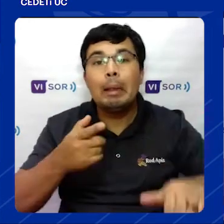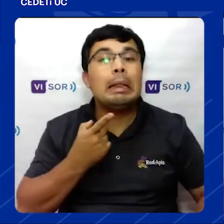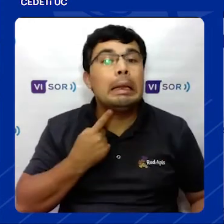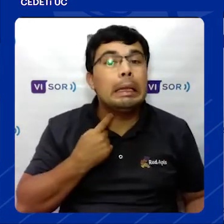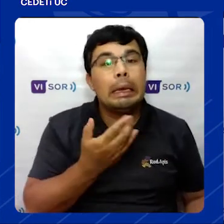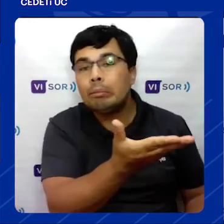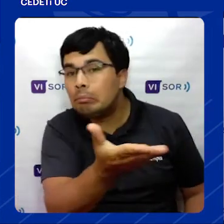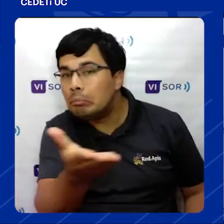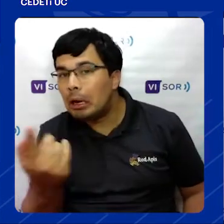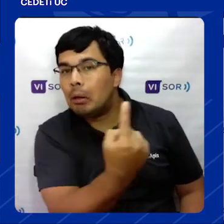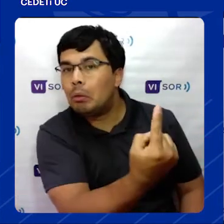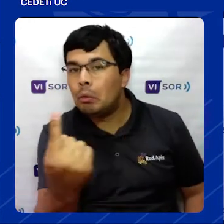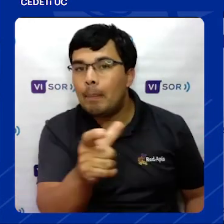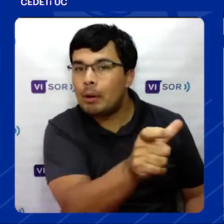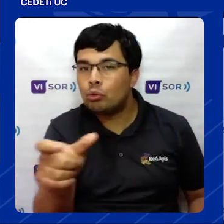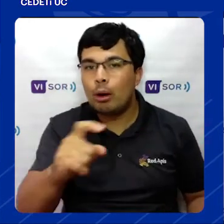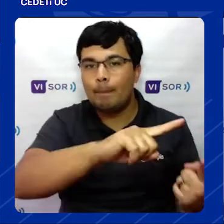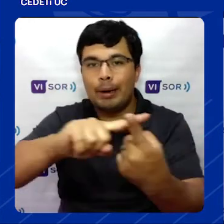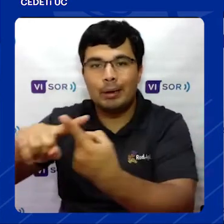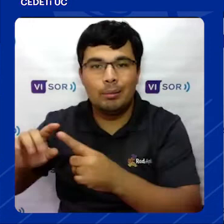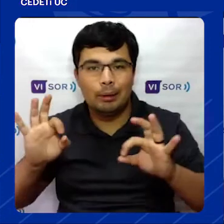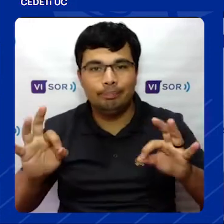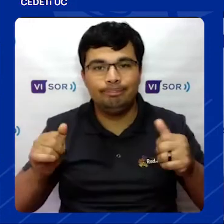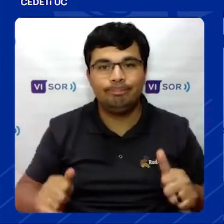uno de los participantes.